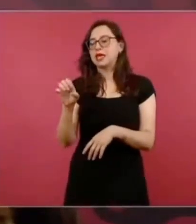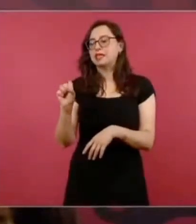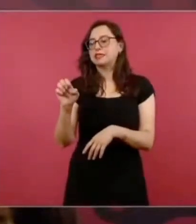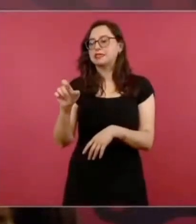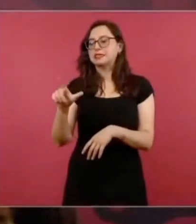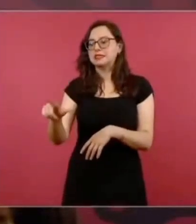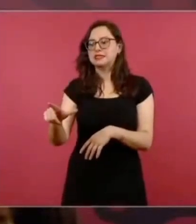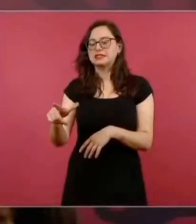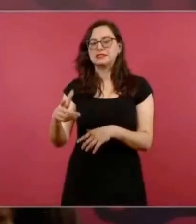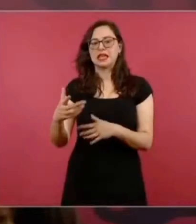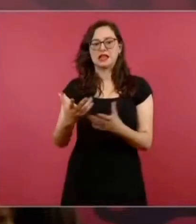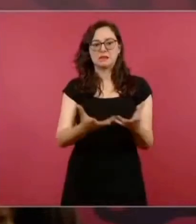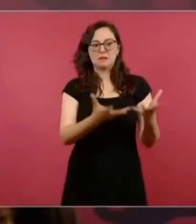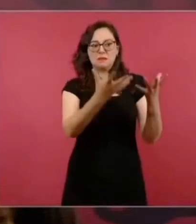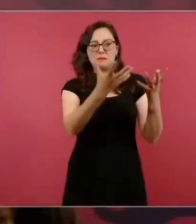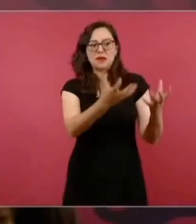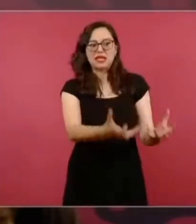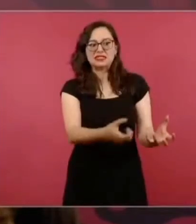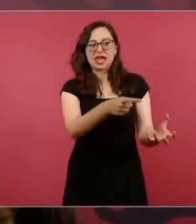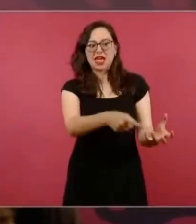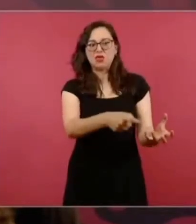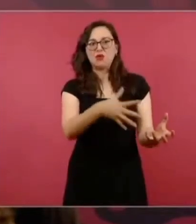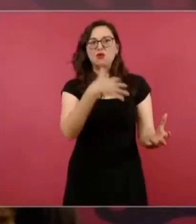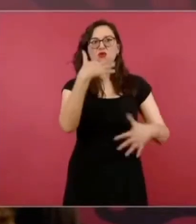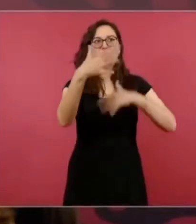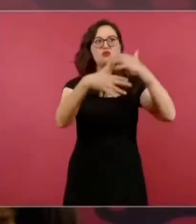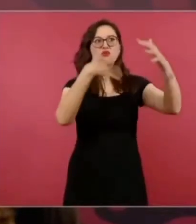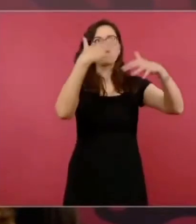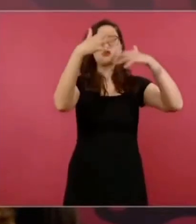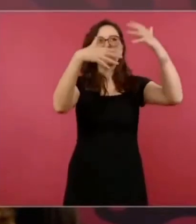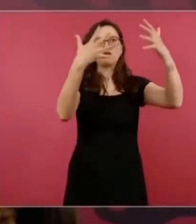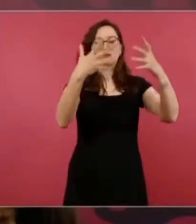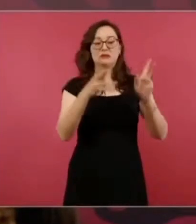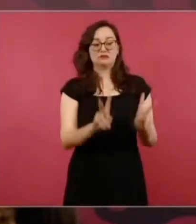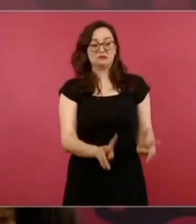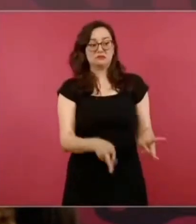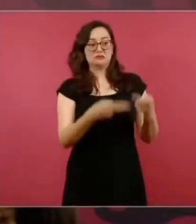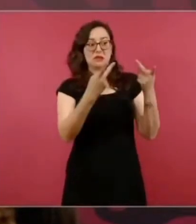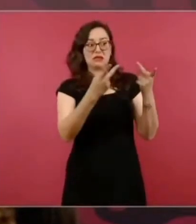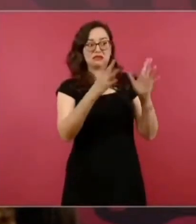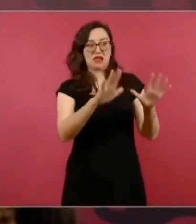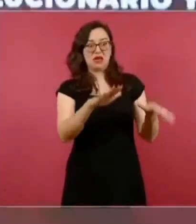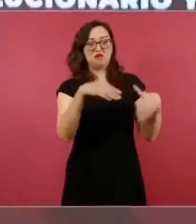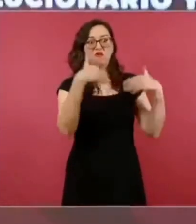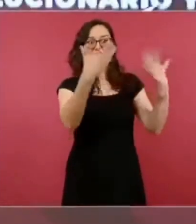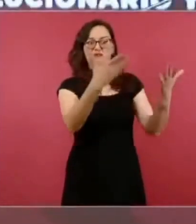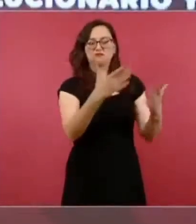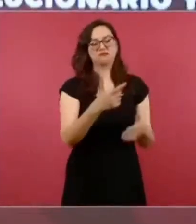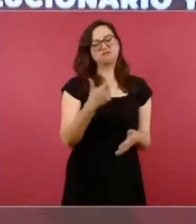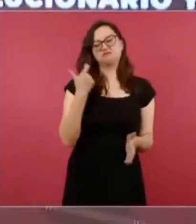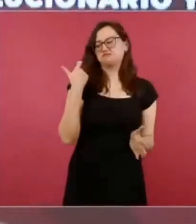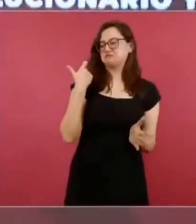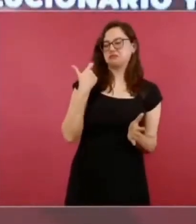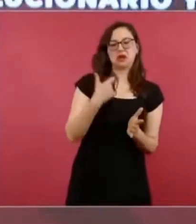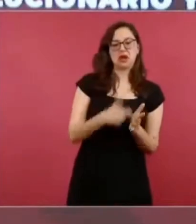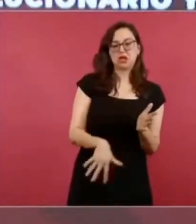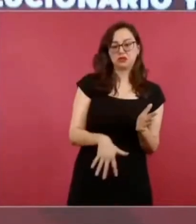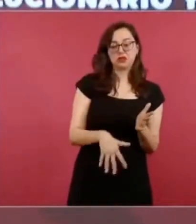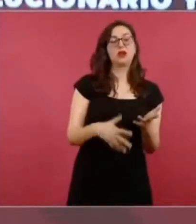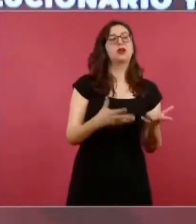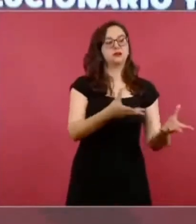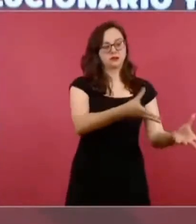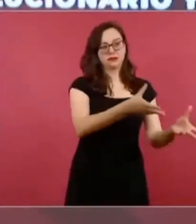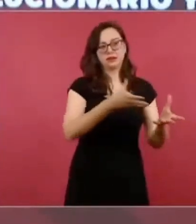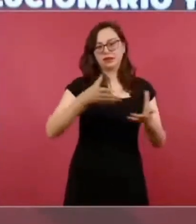contaminan mucho, que cuando lo vendemos al extranjero tiene muy castigado el precio. Esta